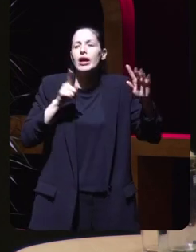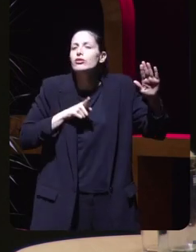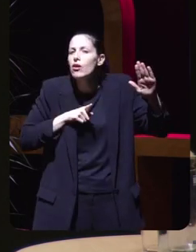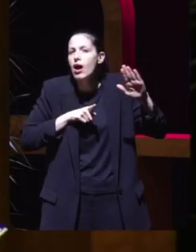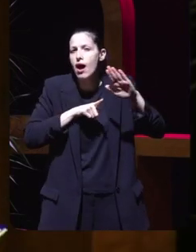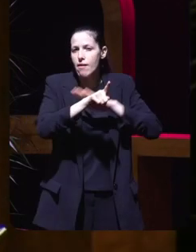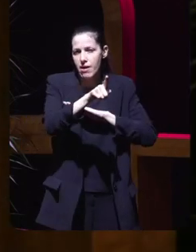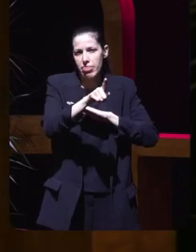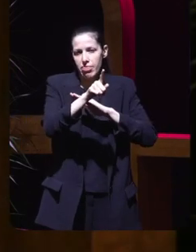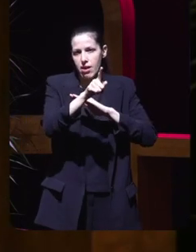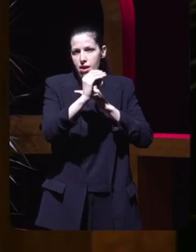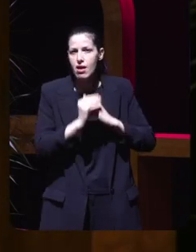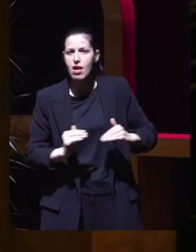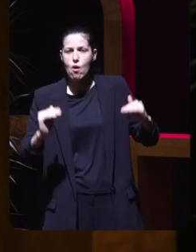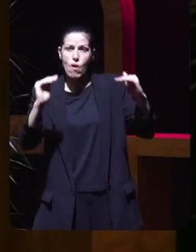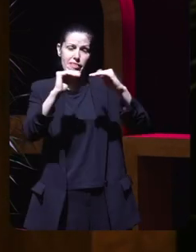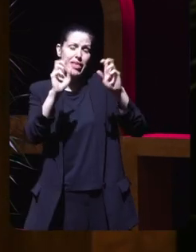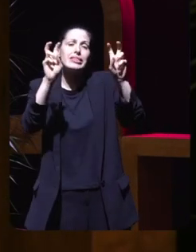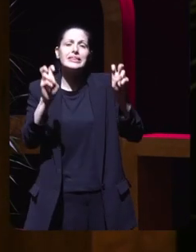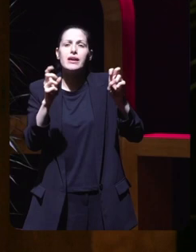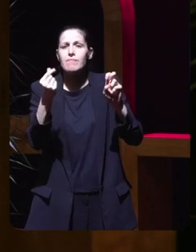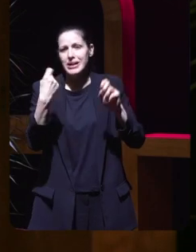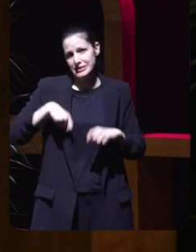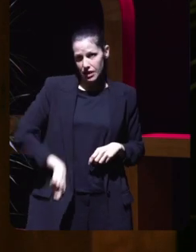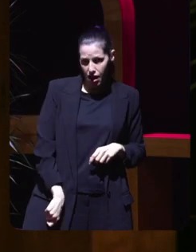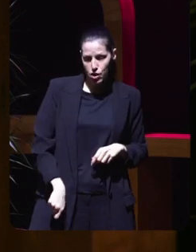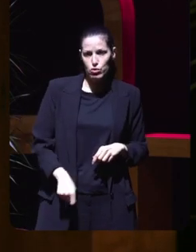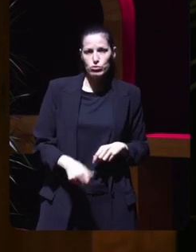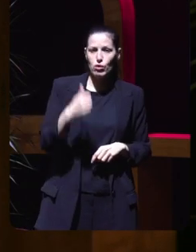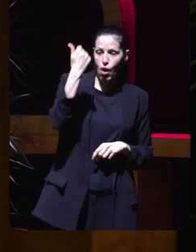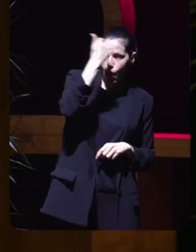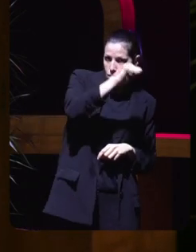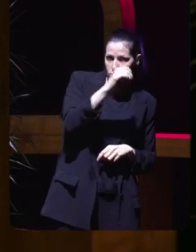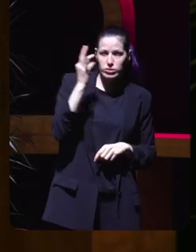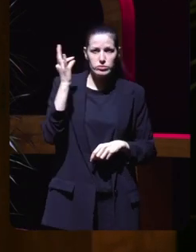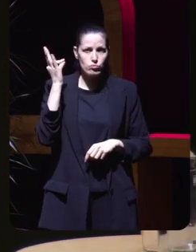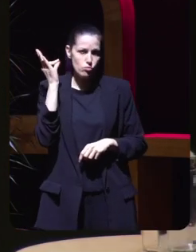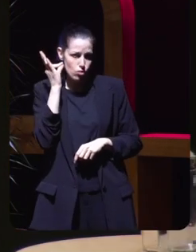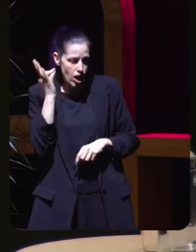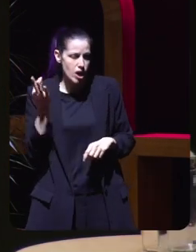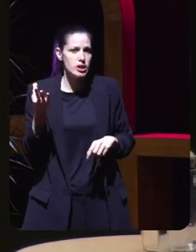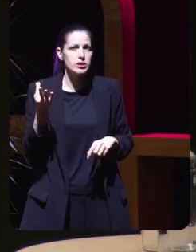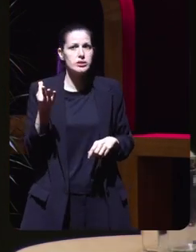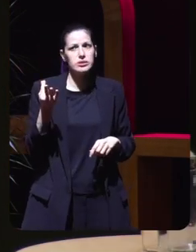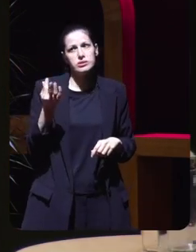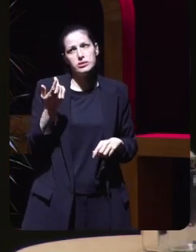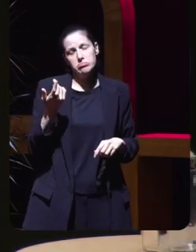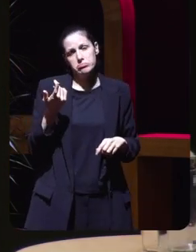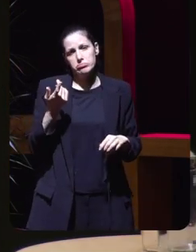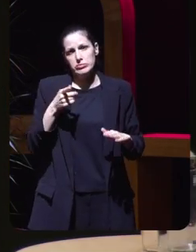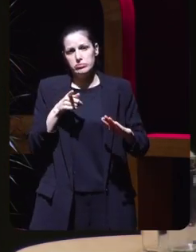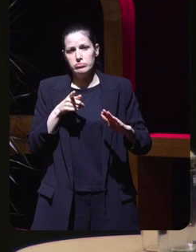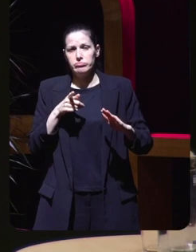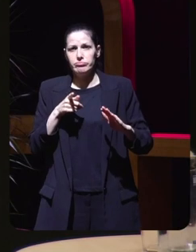a igualdad de a nivel salarial no entre hombres emueleres a velocidad de que le vamos que me parece que no ni muy alta